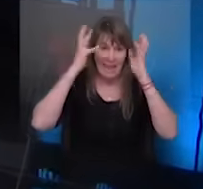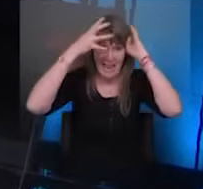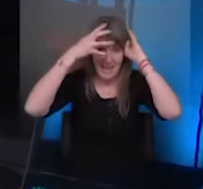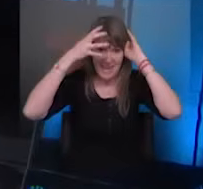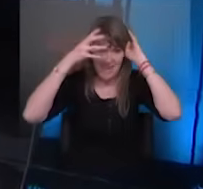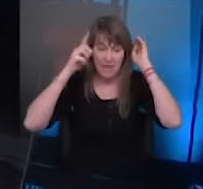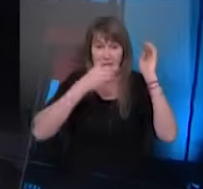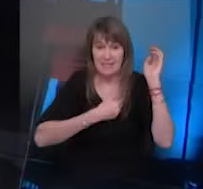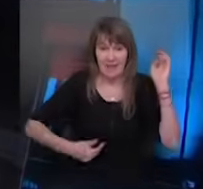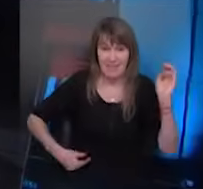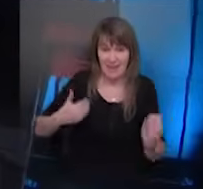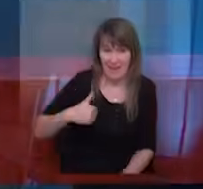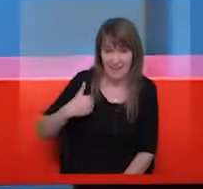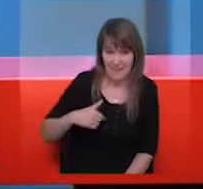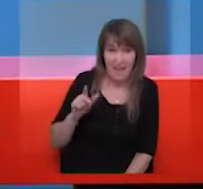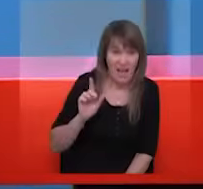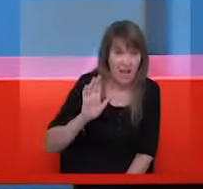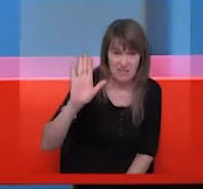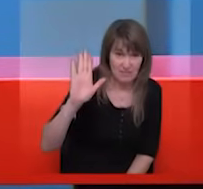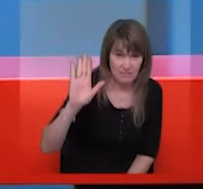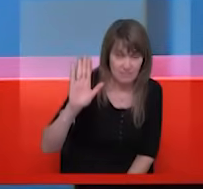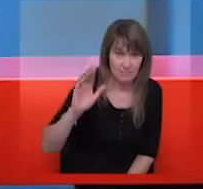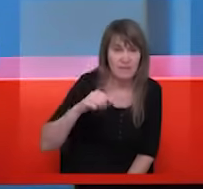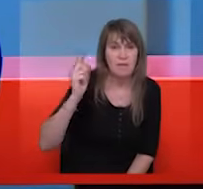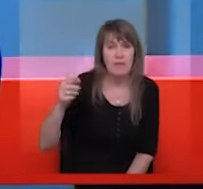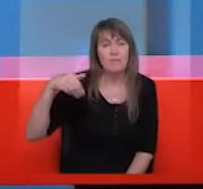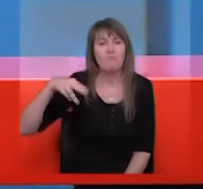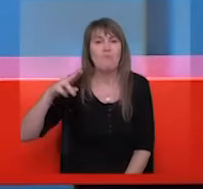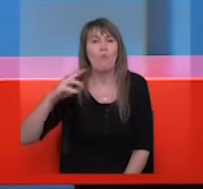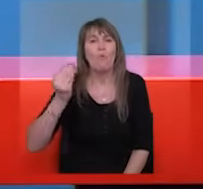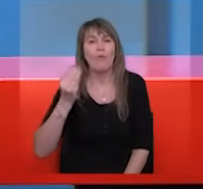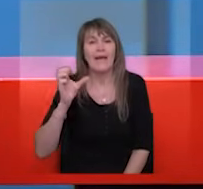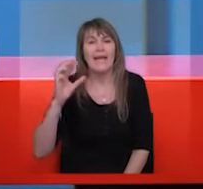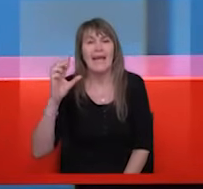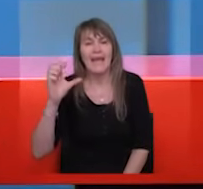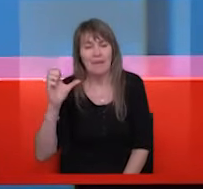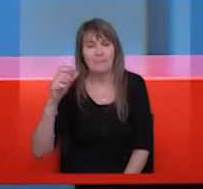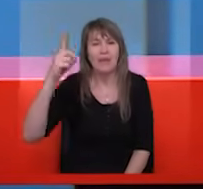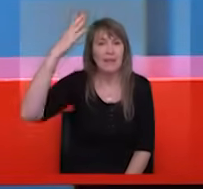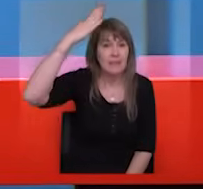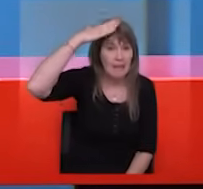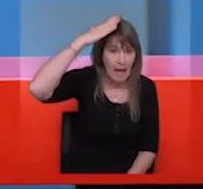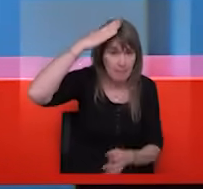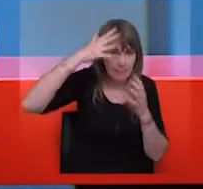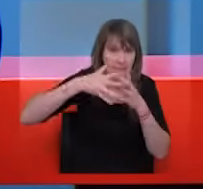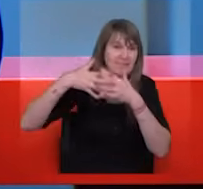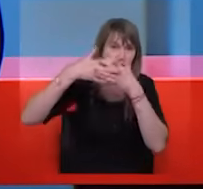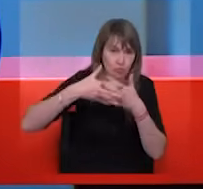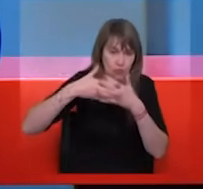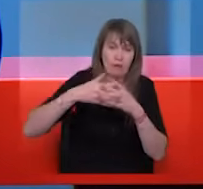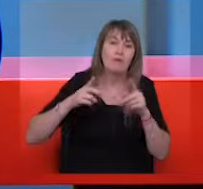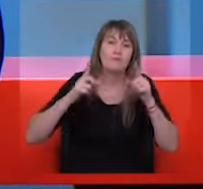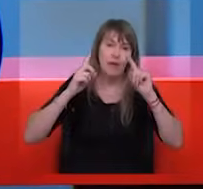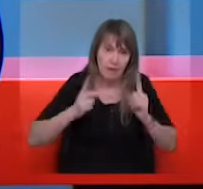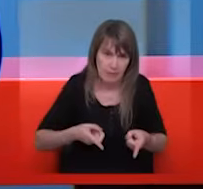tiempo pero también lo hizo bukele también lo hizo Trump Trump empezó este